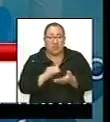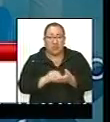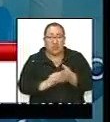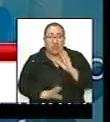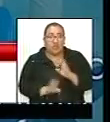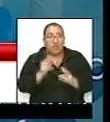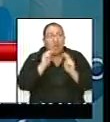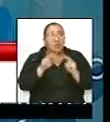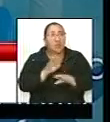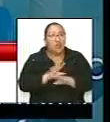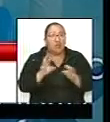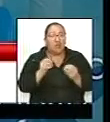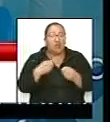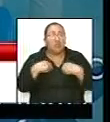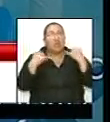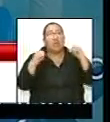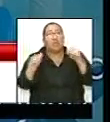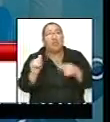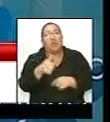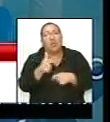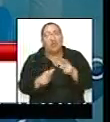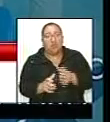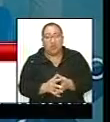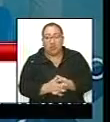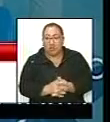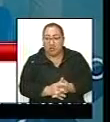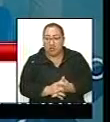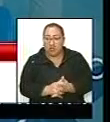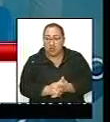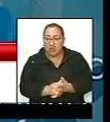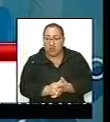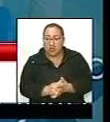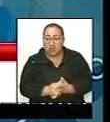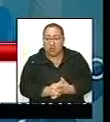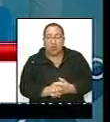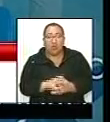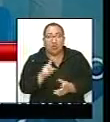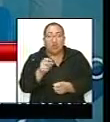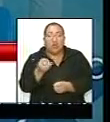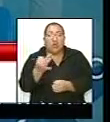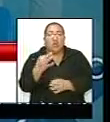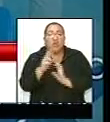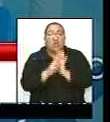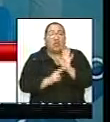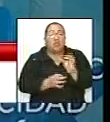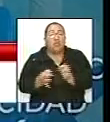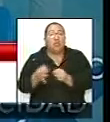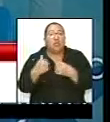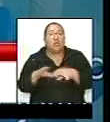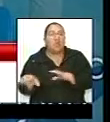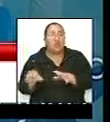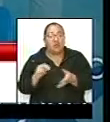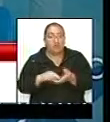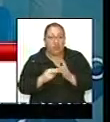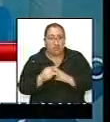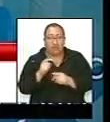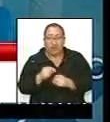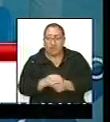solamente miran cómo se divierten los otros. Yo pregunto, ¿en cuántas regiones ya se están llevando a